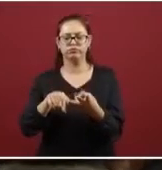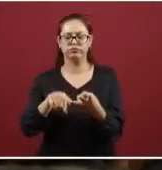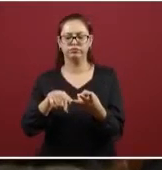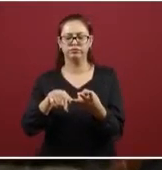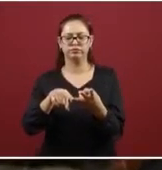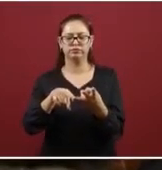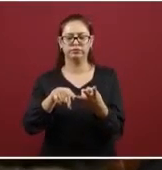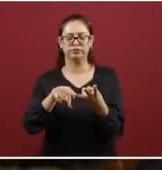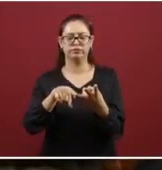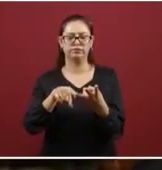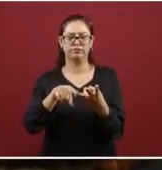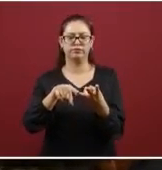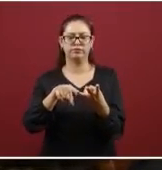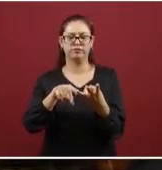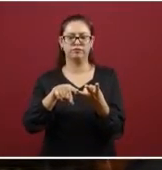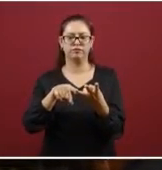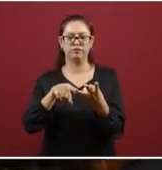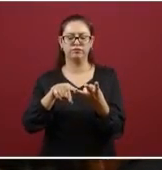fue apoyada